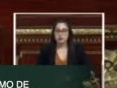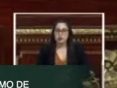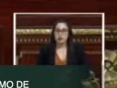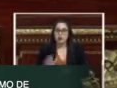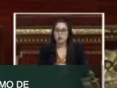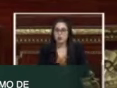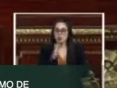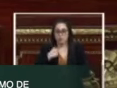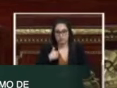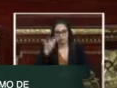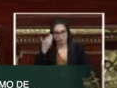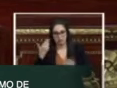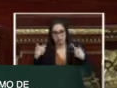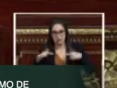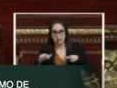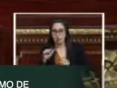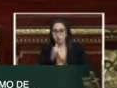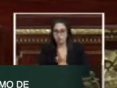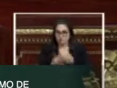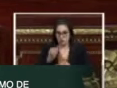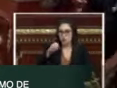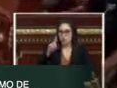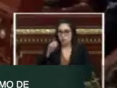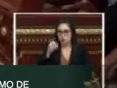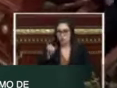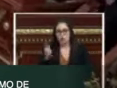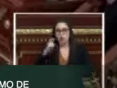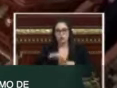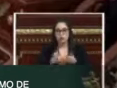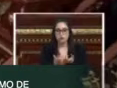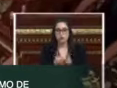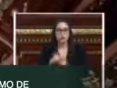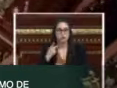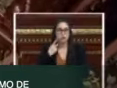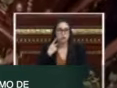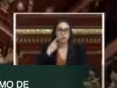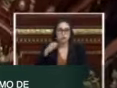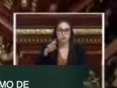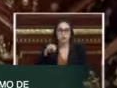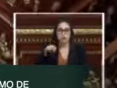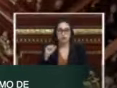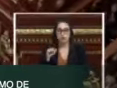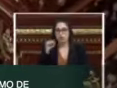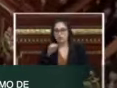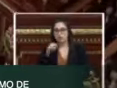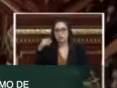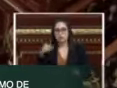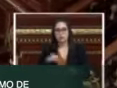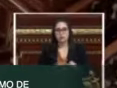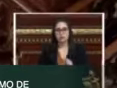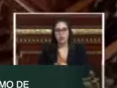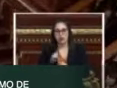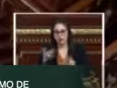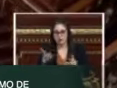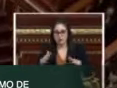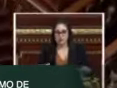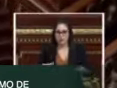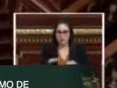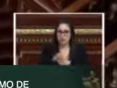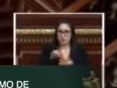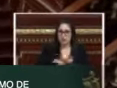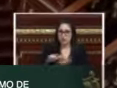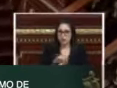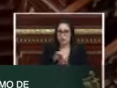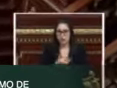sustancias psicoactivas o farmacológicas que aumenten las capacidades de competencia de los deportistas. Otro